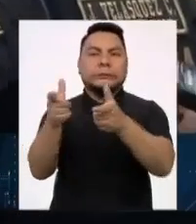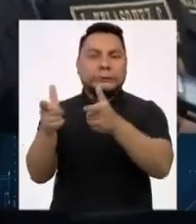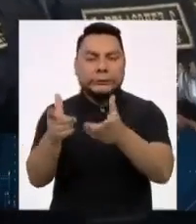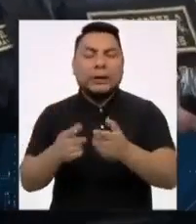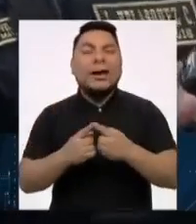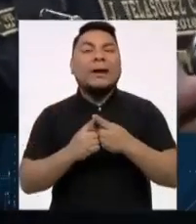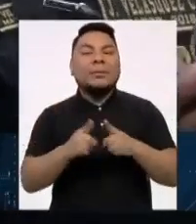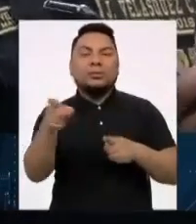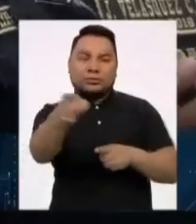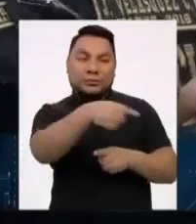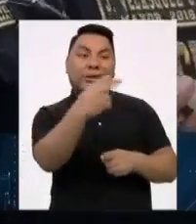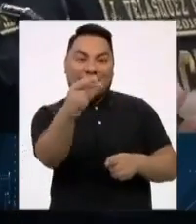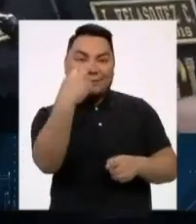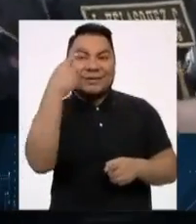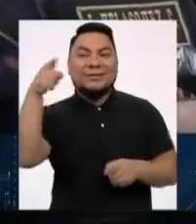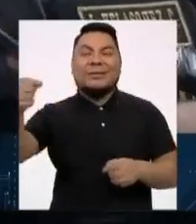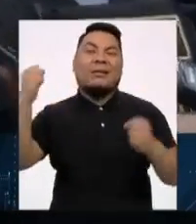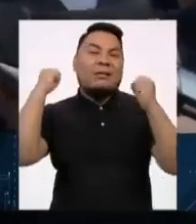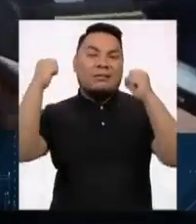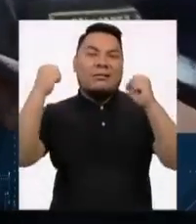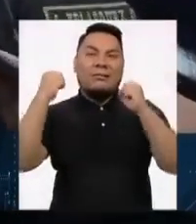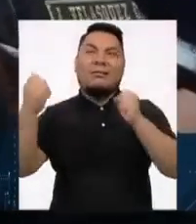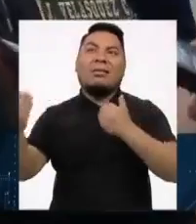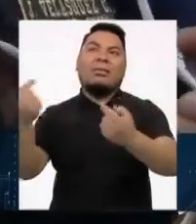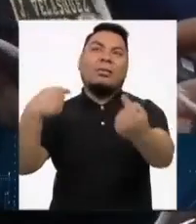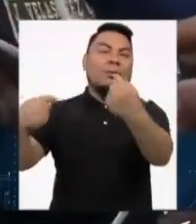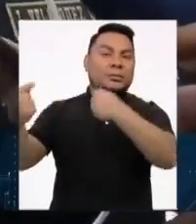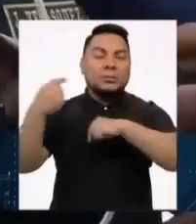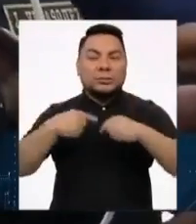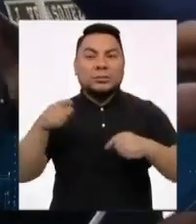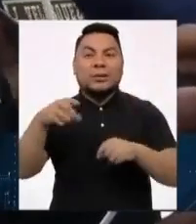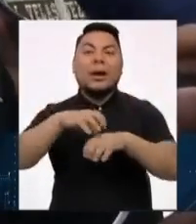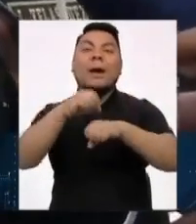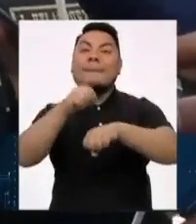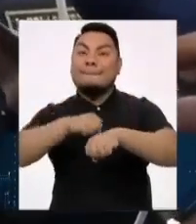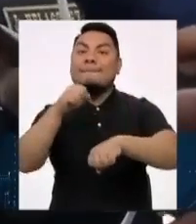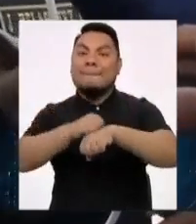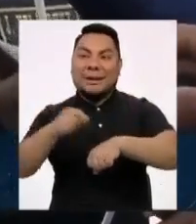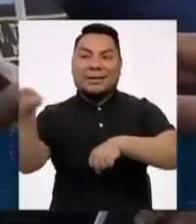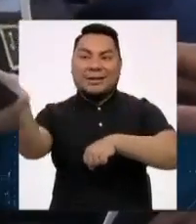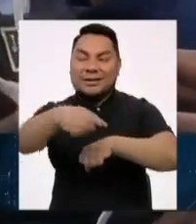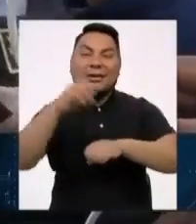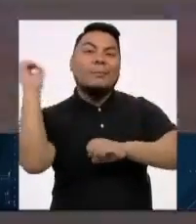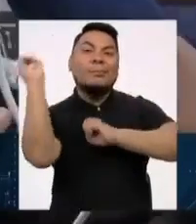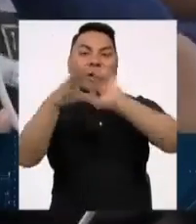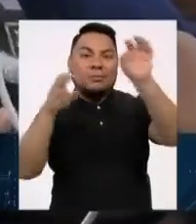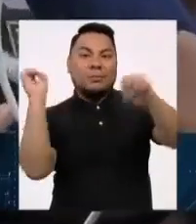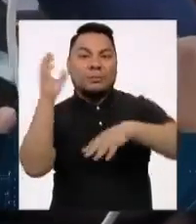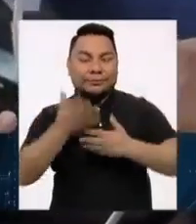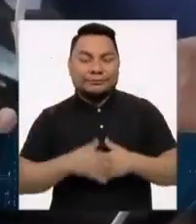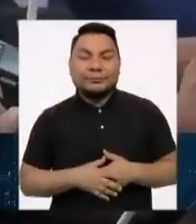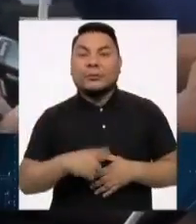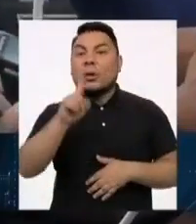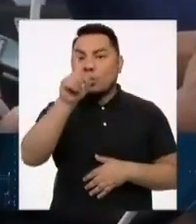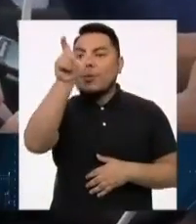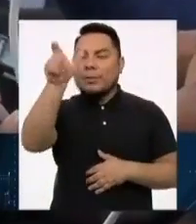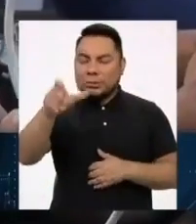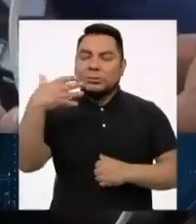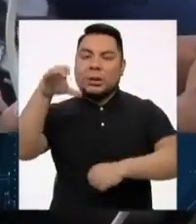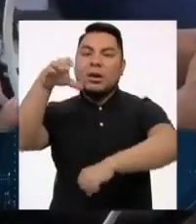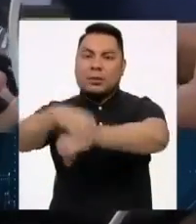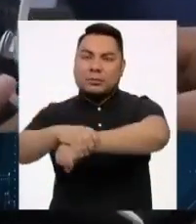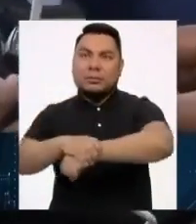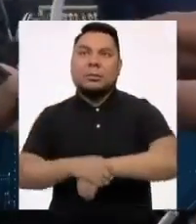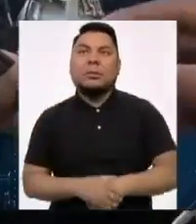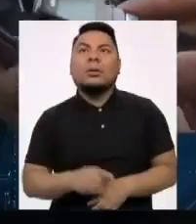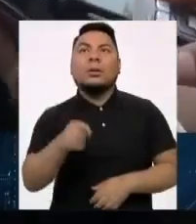desbordado, justamente porque la comunidad, la población ha estado lanzando objetos contundentes contra personal policial. Hay un detenido por